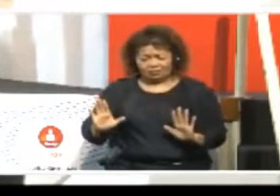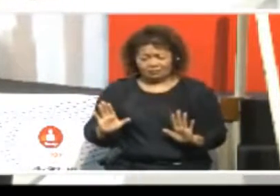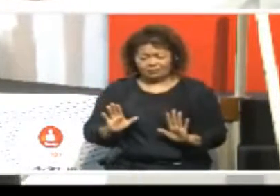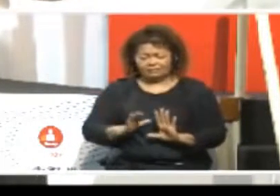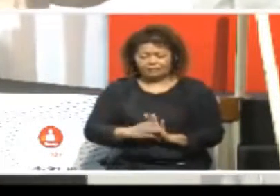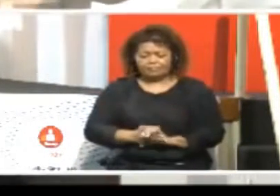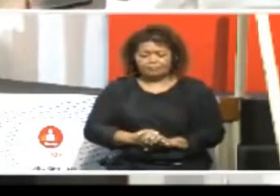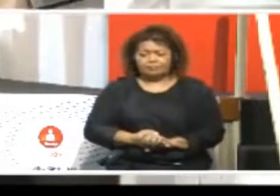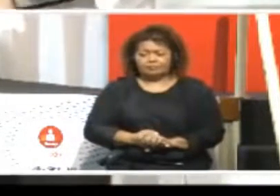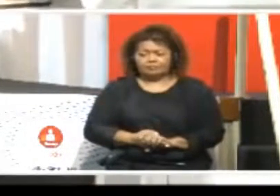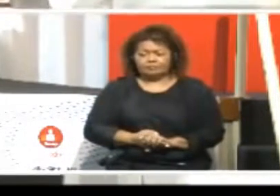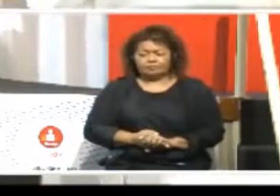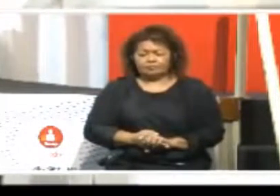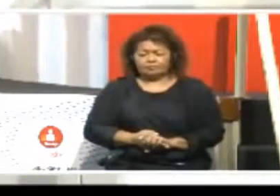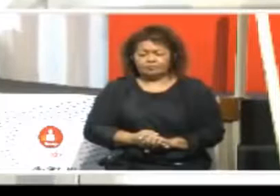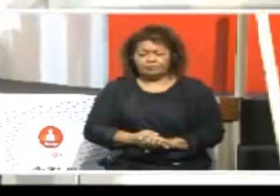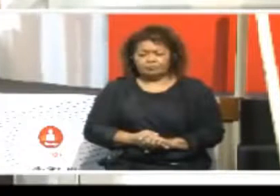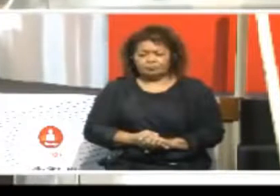Ok.